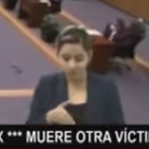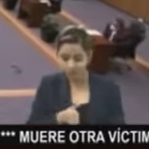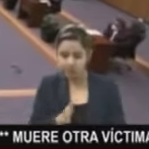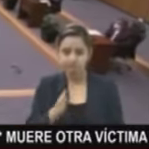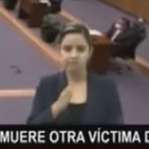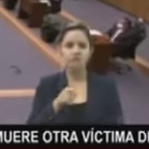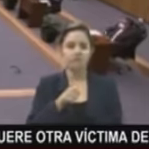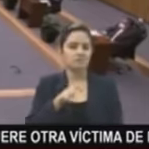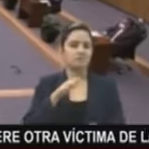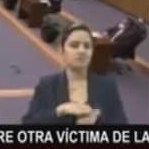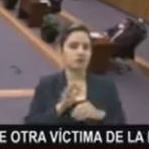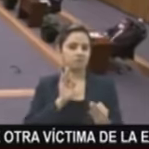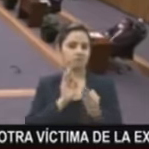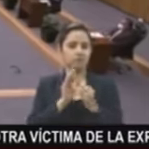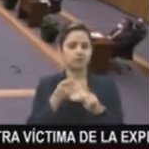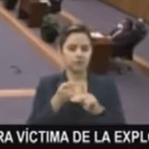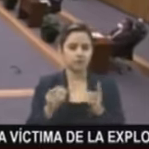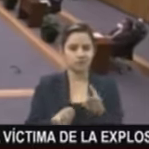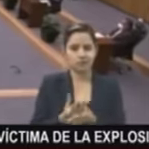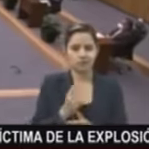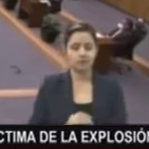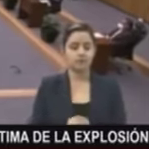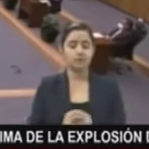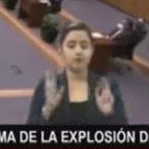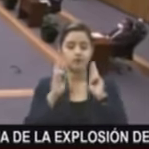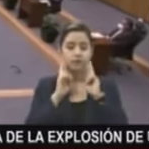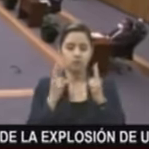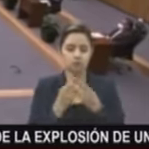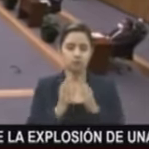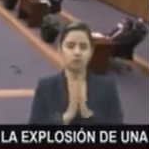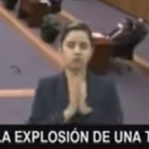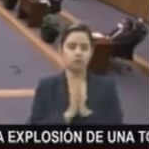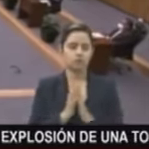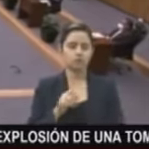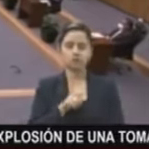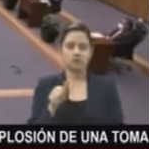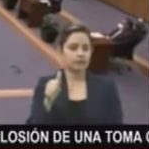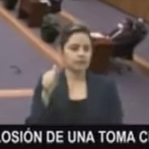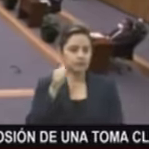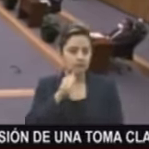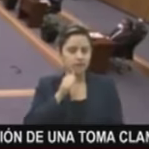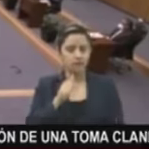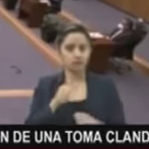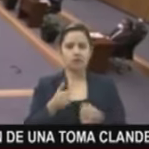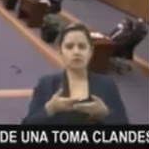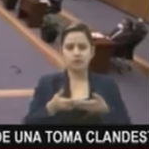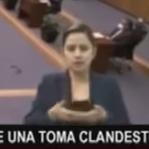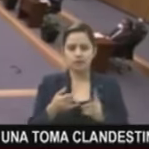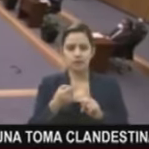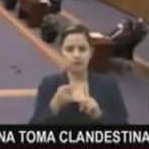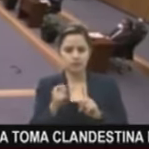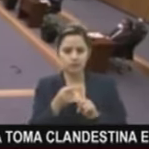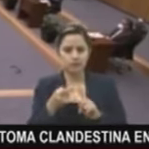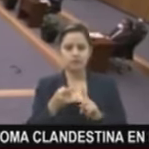necesarios, esos 3,800 millones de pesos que cuesta. Y como lo decía Ciro, el consejero electoral Ciro Murayama, es organizar